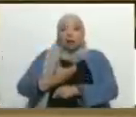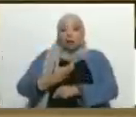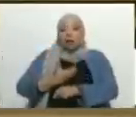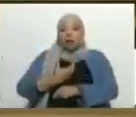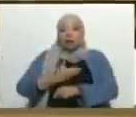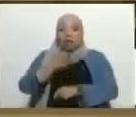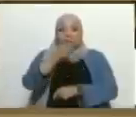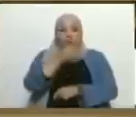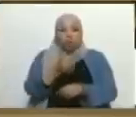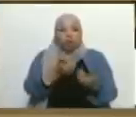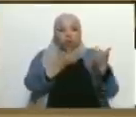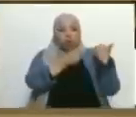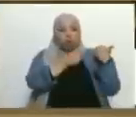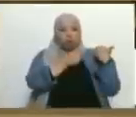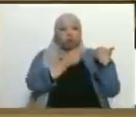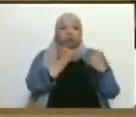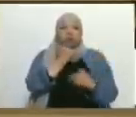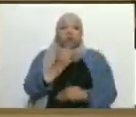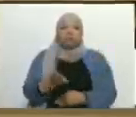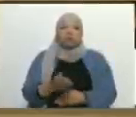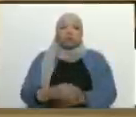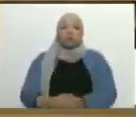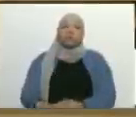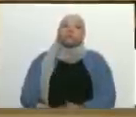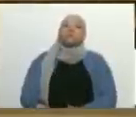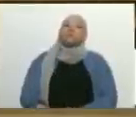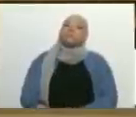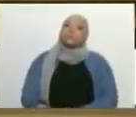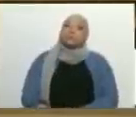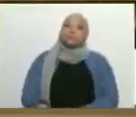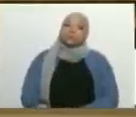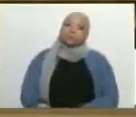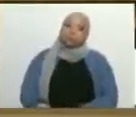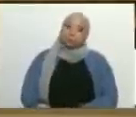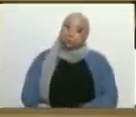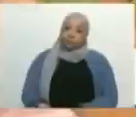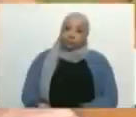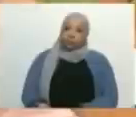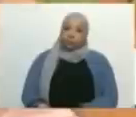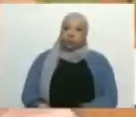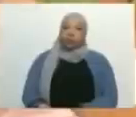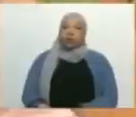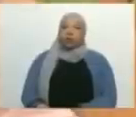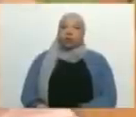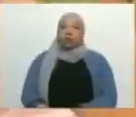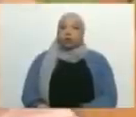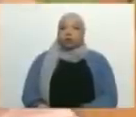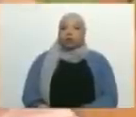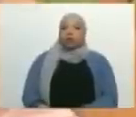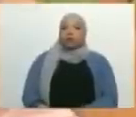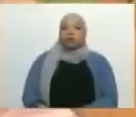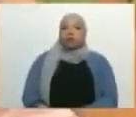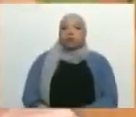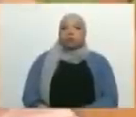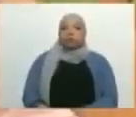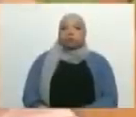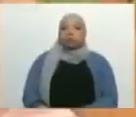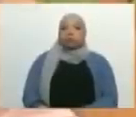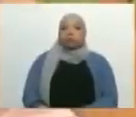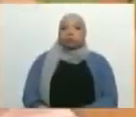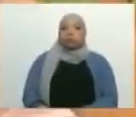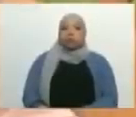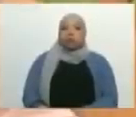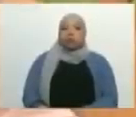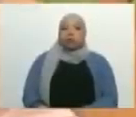irresponsable alcalde del Tigre. Adelante, video. Hablando de cosas modernas, cosas bonitas y cosas